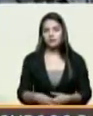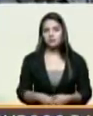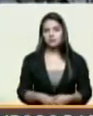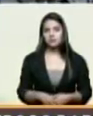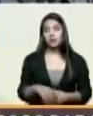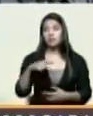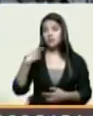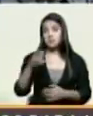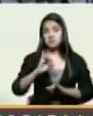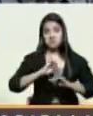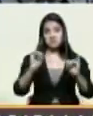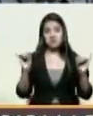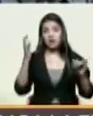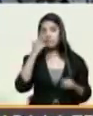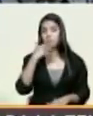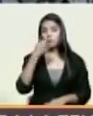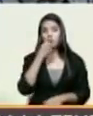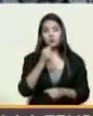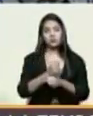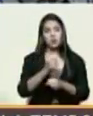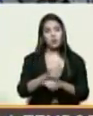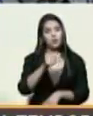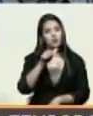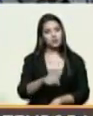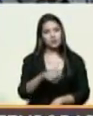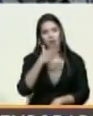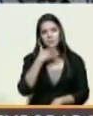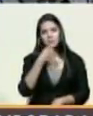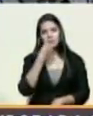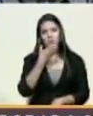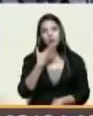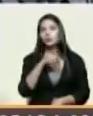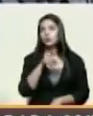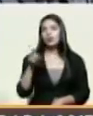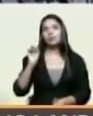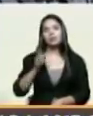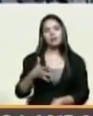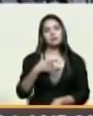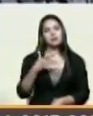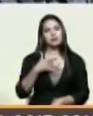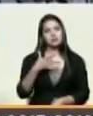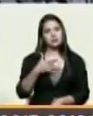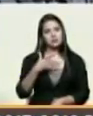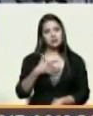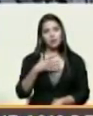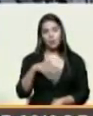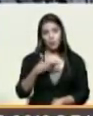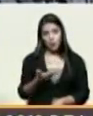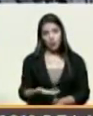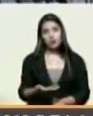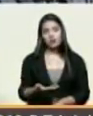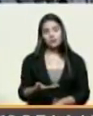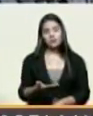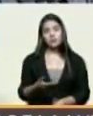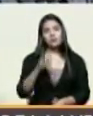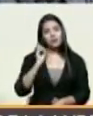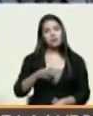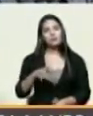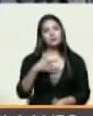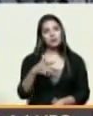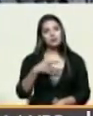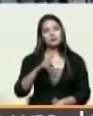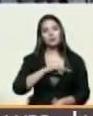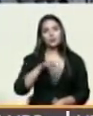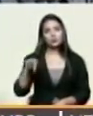al final de cuentas, después que ustedes terminen esa hermosa tarea que tienen aquí, ustedes tienen que sentirse que pueden ir y que podemos, debemos sentirnos